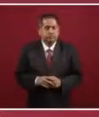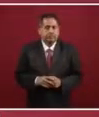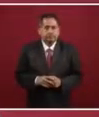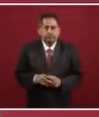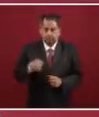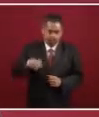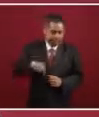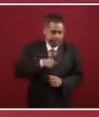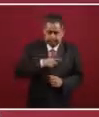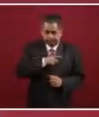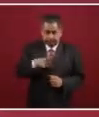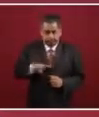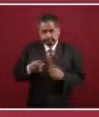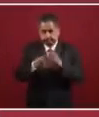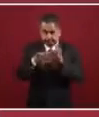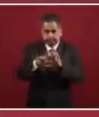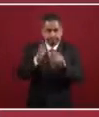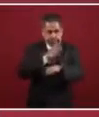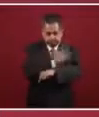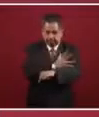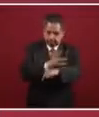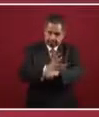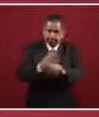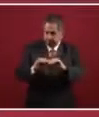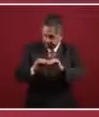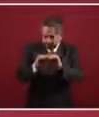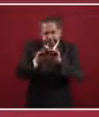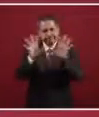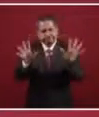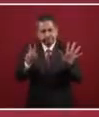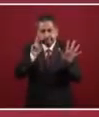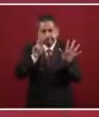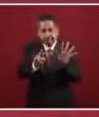tenemos que aclarar todo